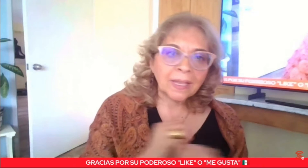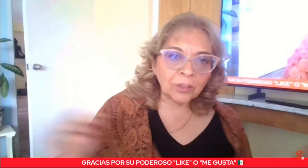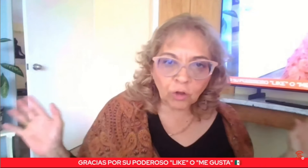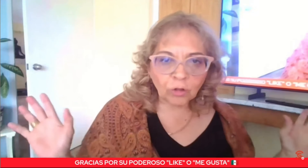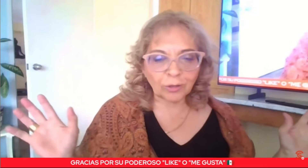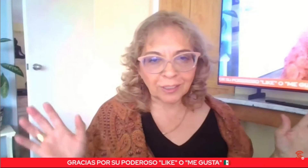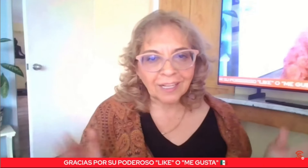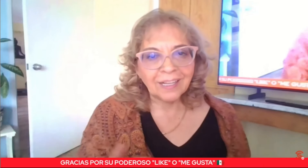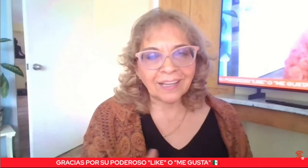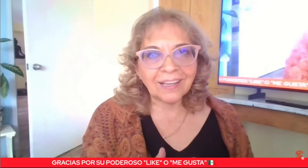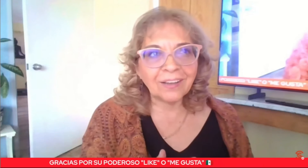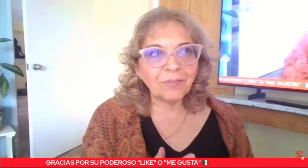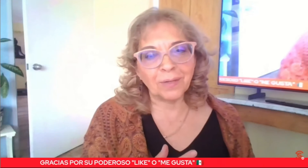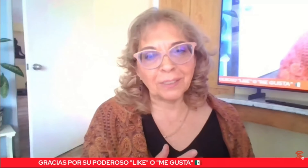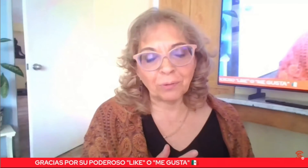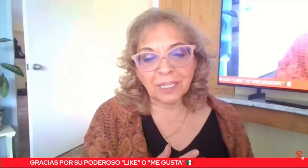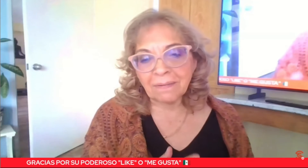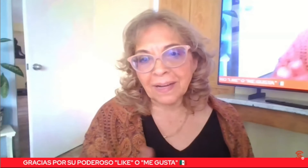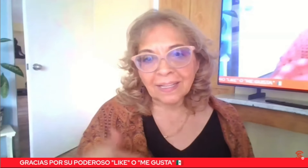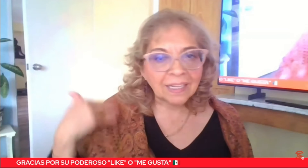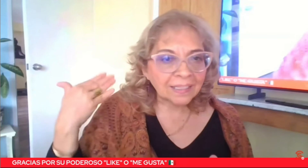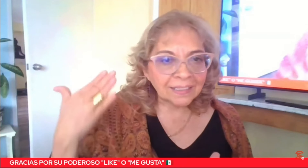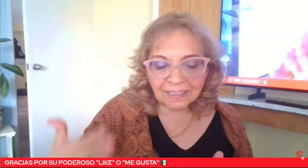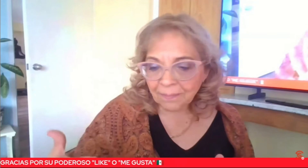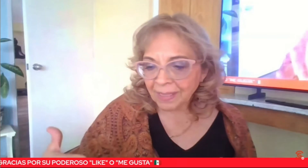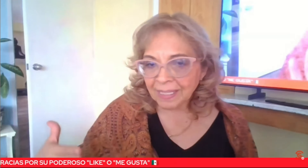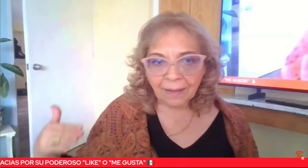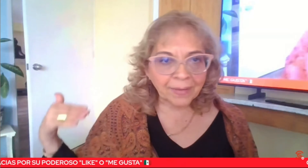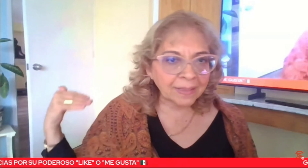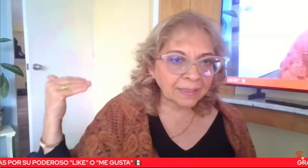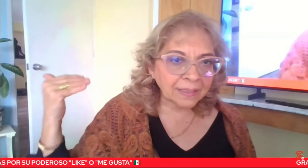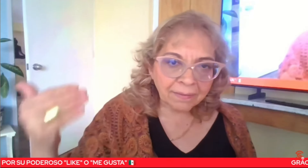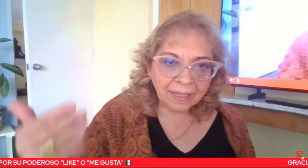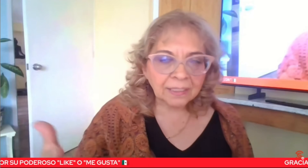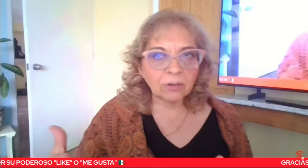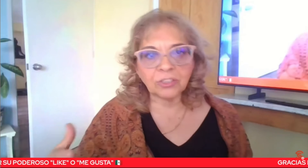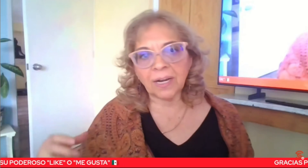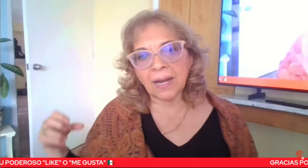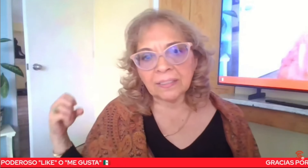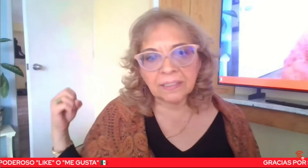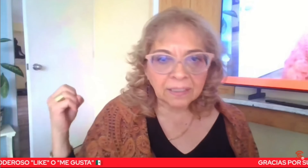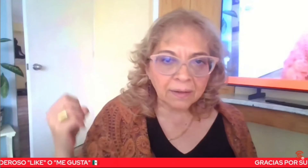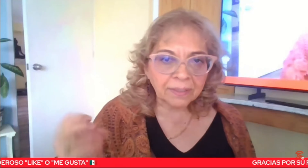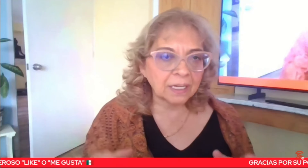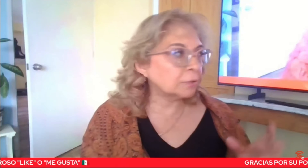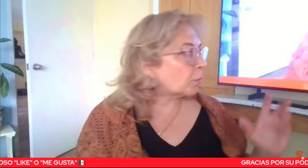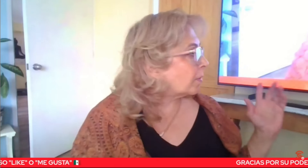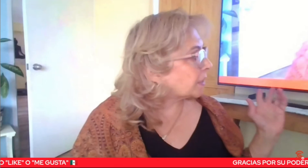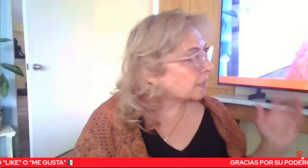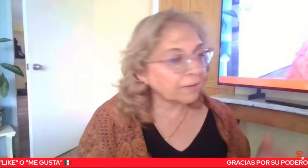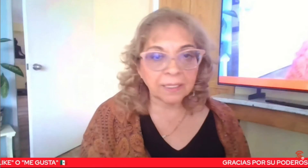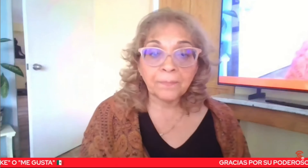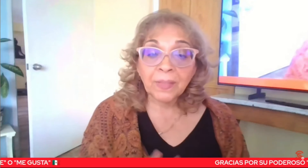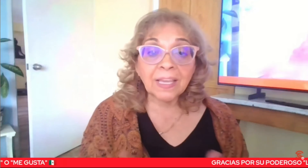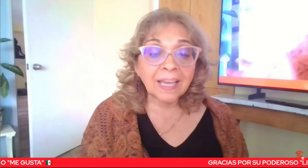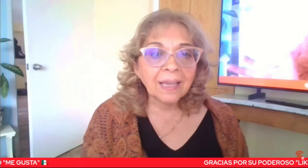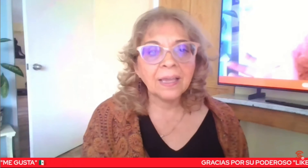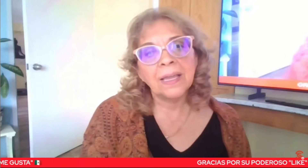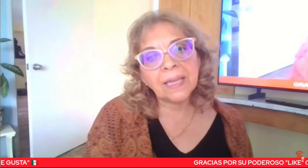en todas las formas posibles, sistemáticamente, a través de los análisis, a través de las pruebas, a través de...